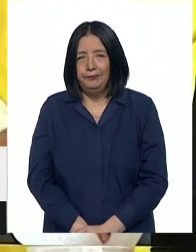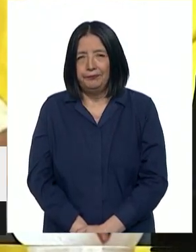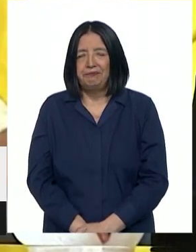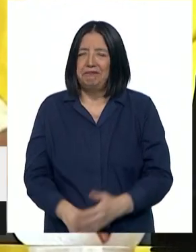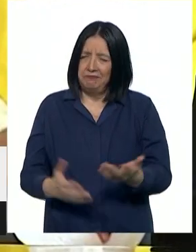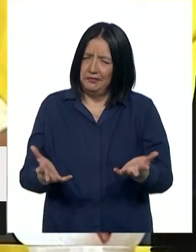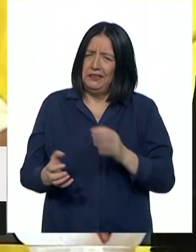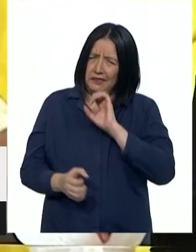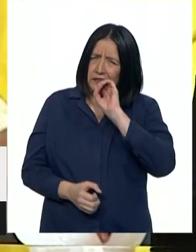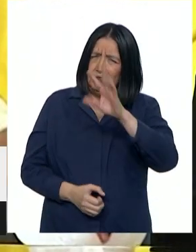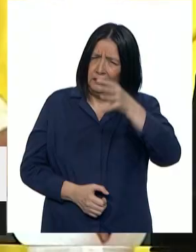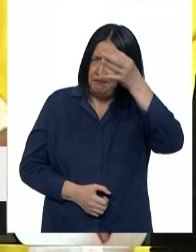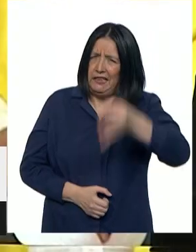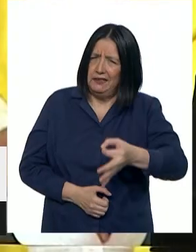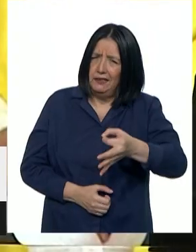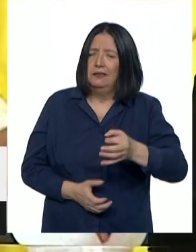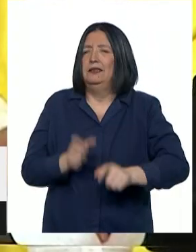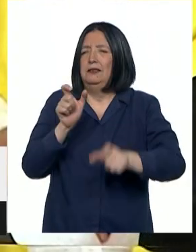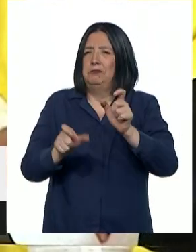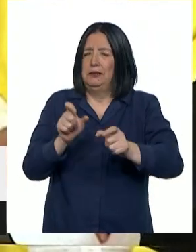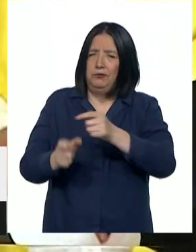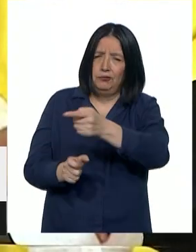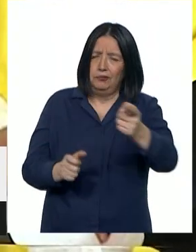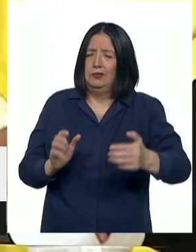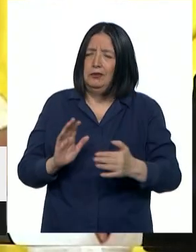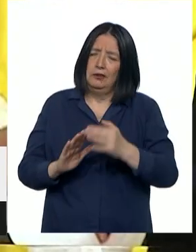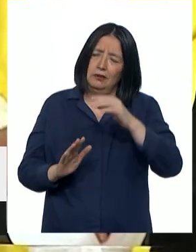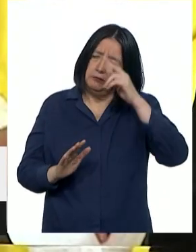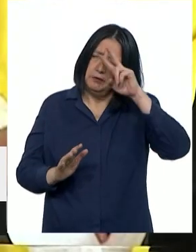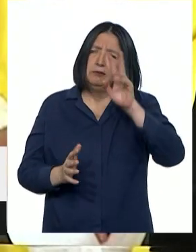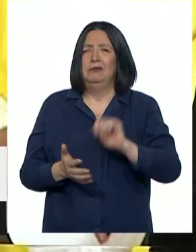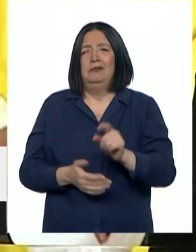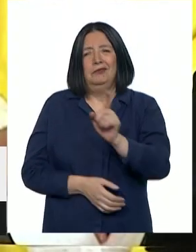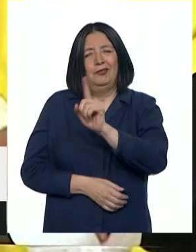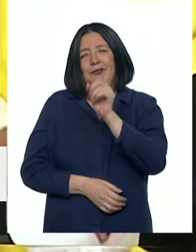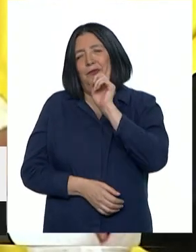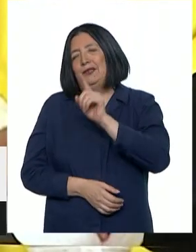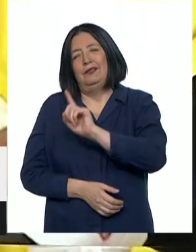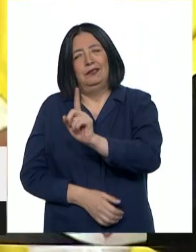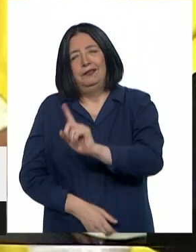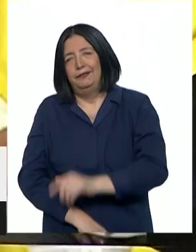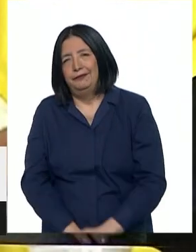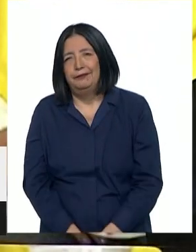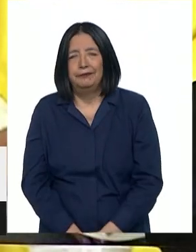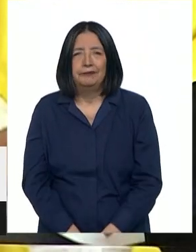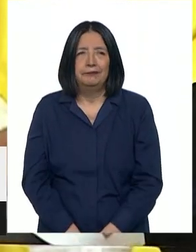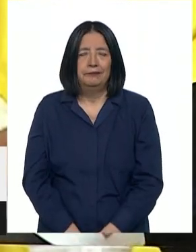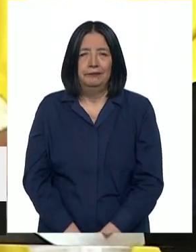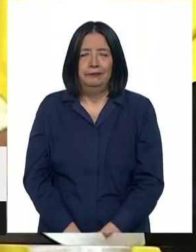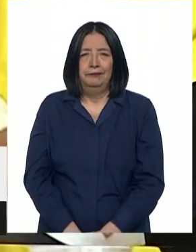Hay que decirle la verdad al pueblo peruano. No les podemos mentir.